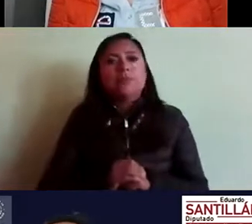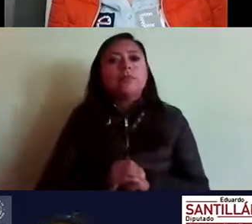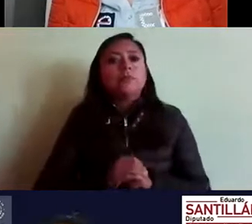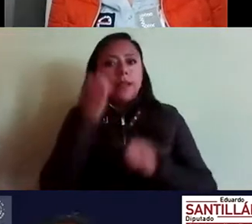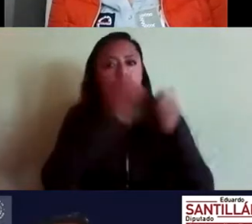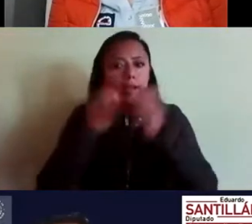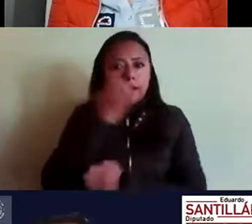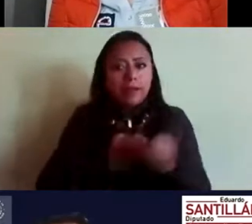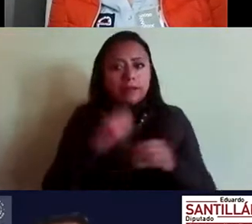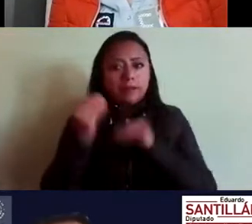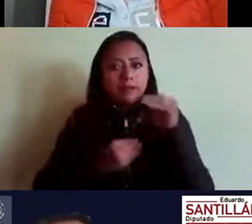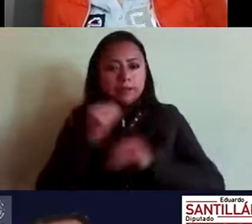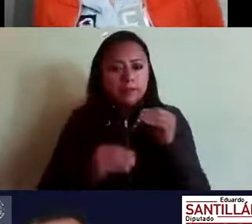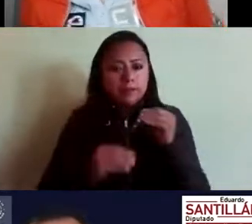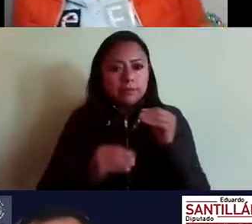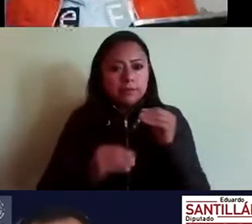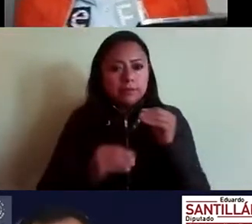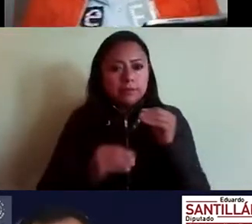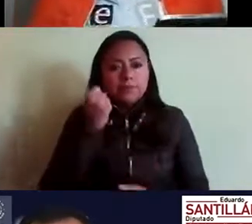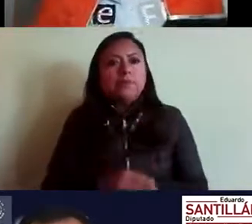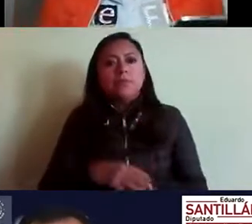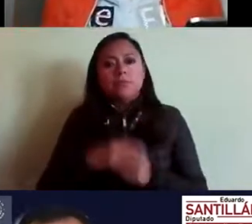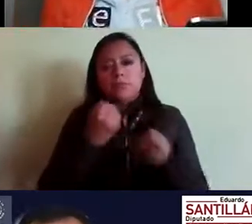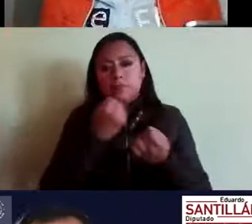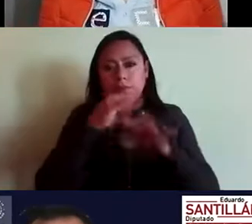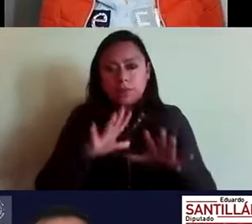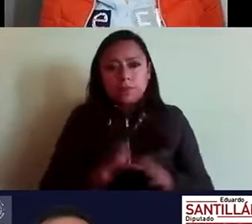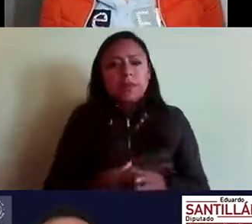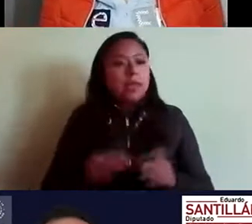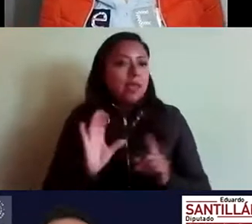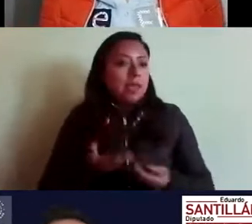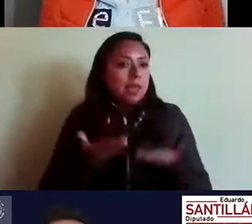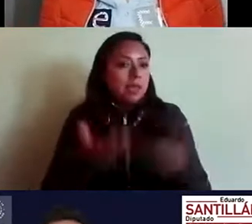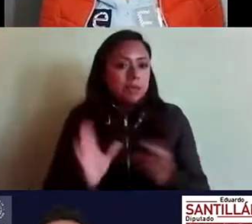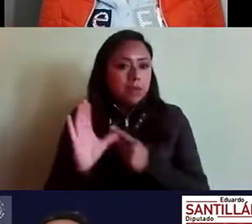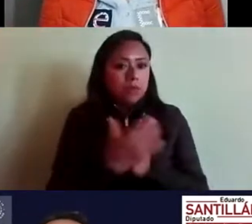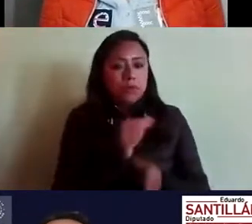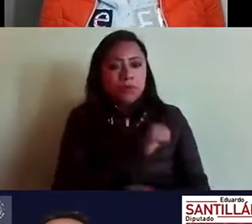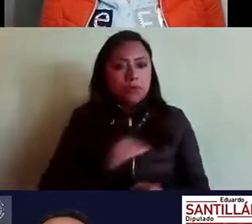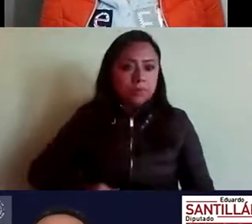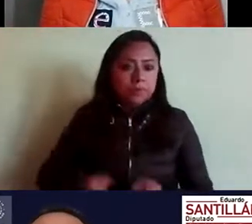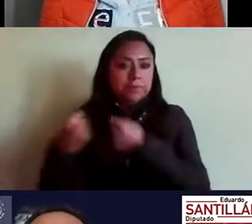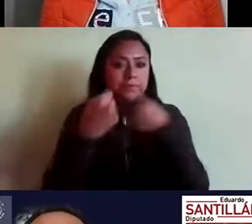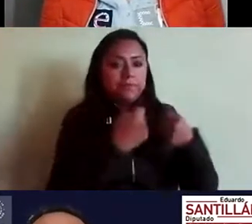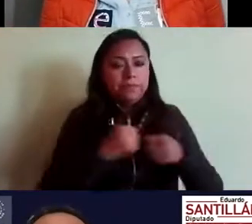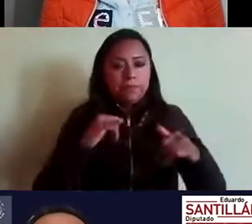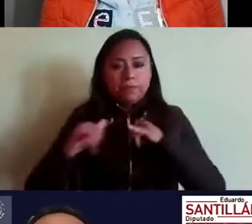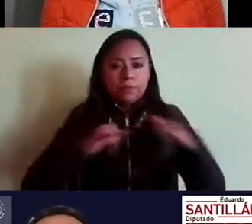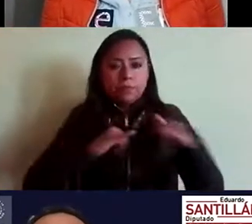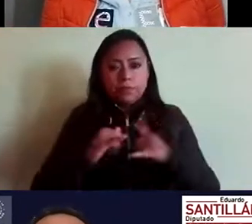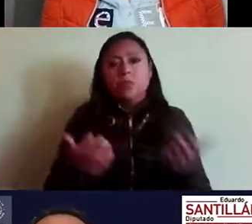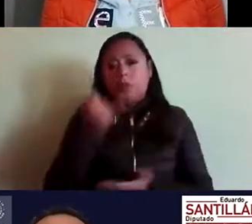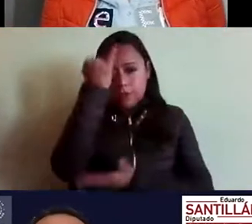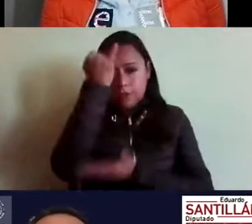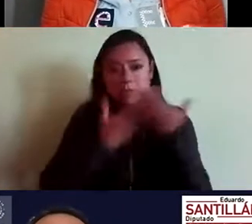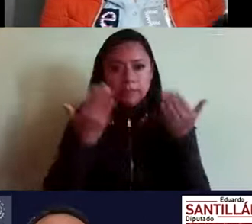legislativa que emite la Comisión de Alcaldías y Límites Territoriales relativa a la iniciativa con proyecto de decreto por el